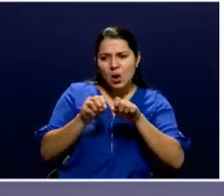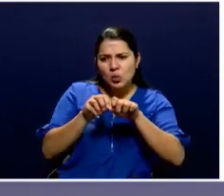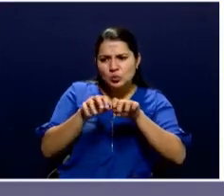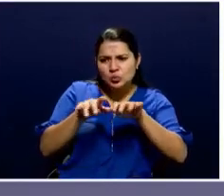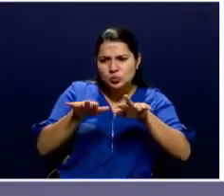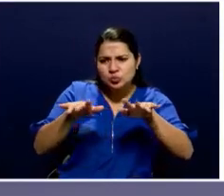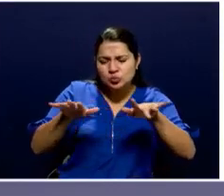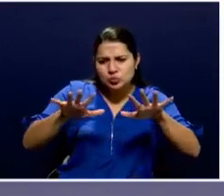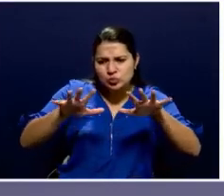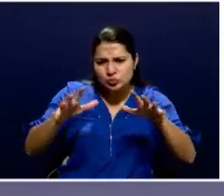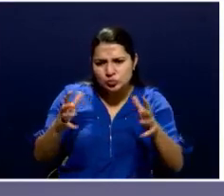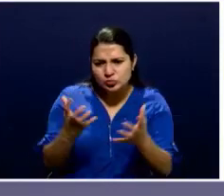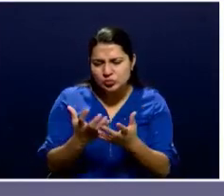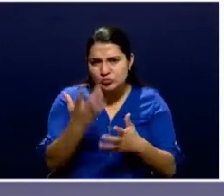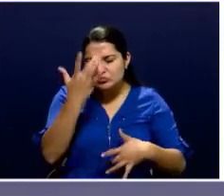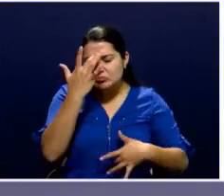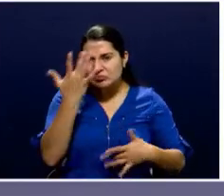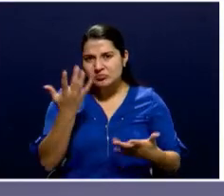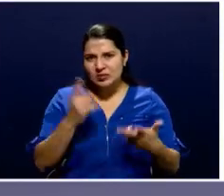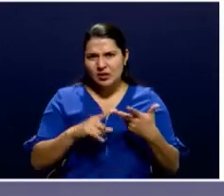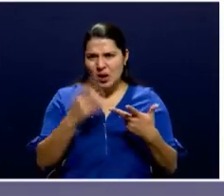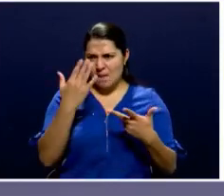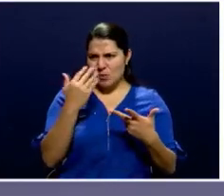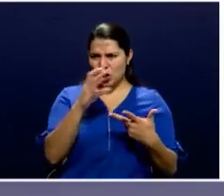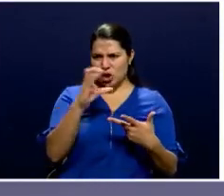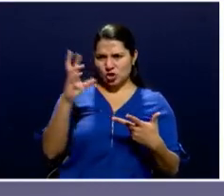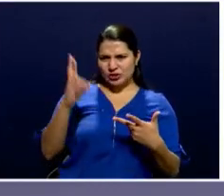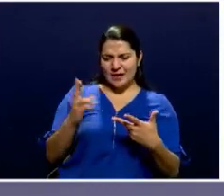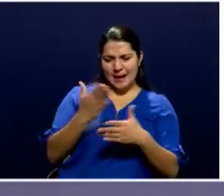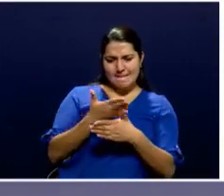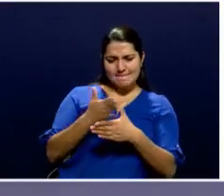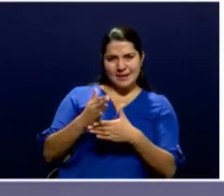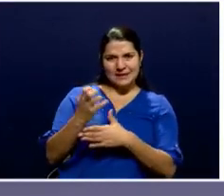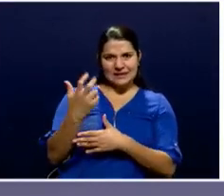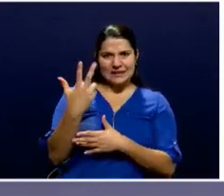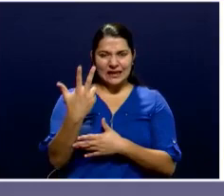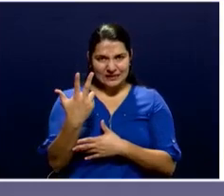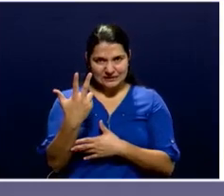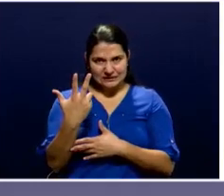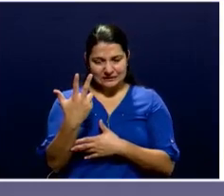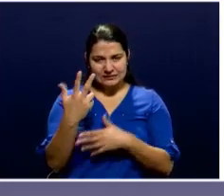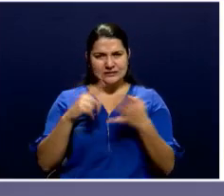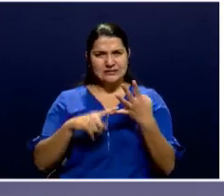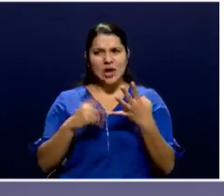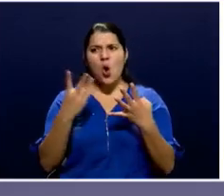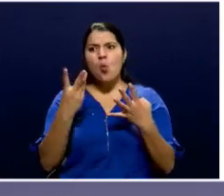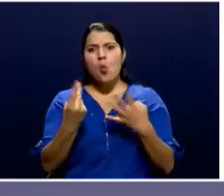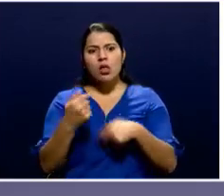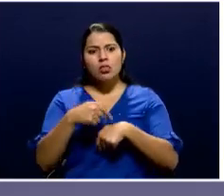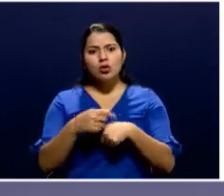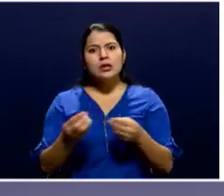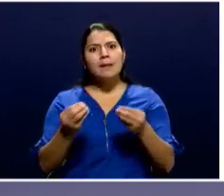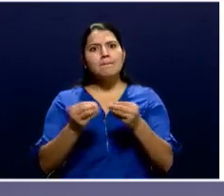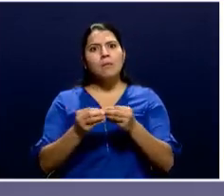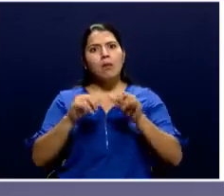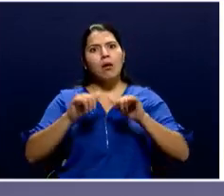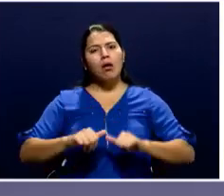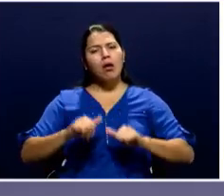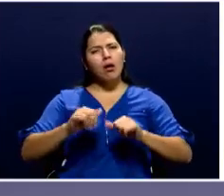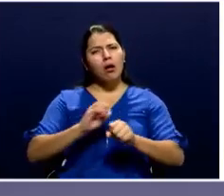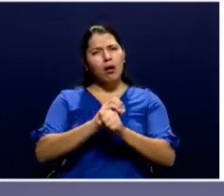Rica está en la fase 3 de la pandemia? ¿Cuánto tiempo podría prolongarse esta